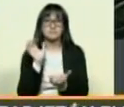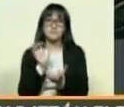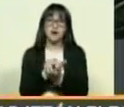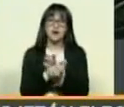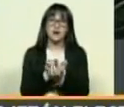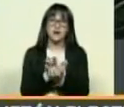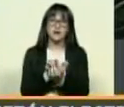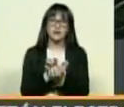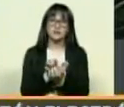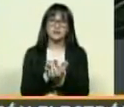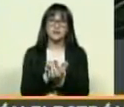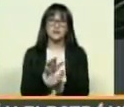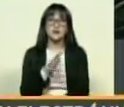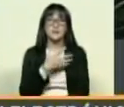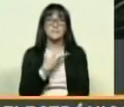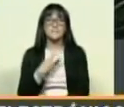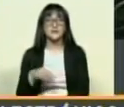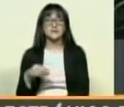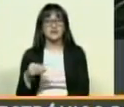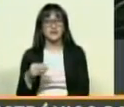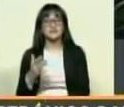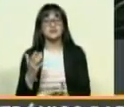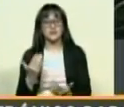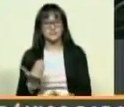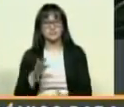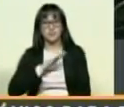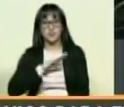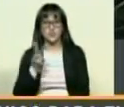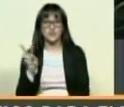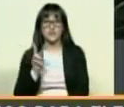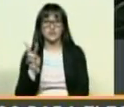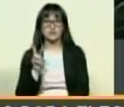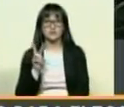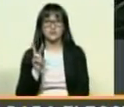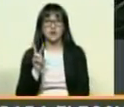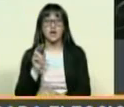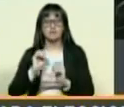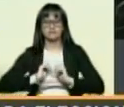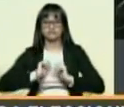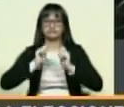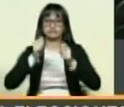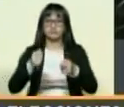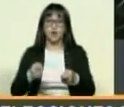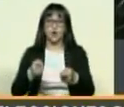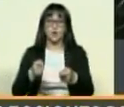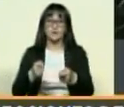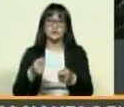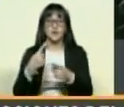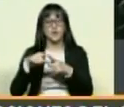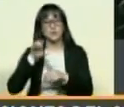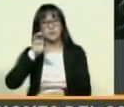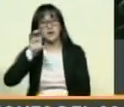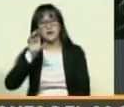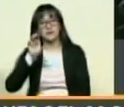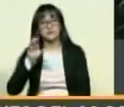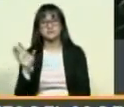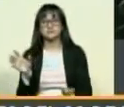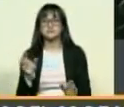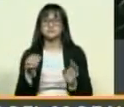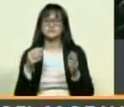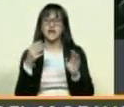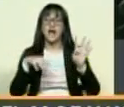con la transferencia de la presidencia pro tempore de la República Bolivariana de Venezuela a la República de Nicaragua. Fueron en total 14